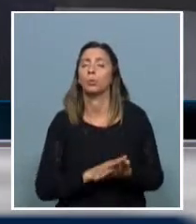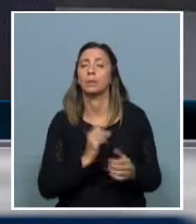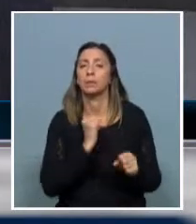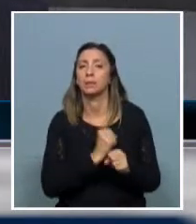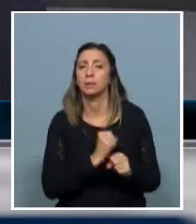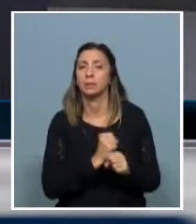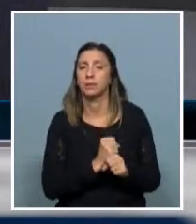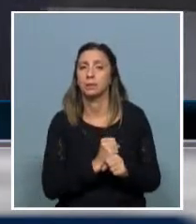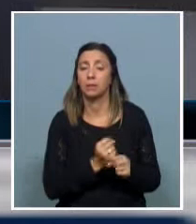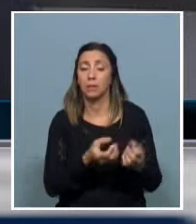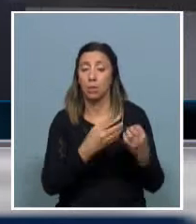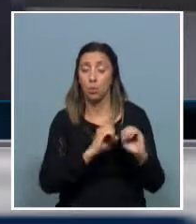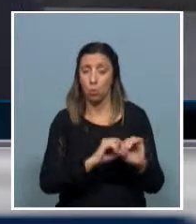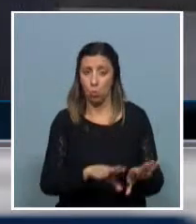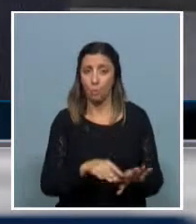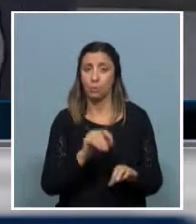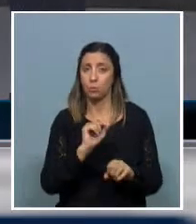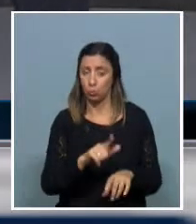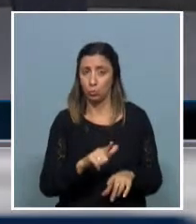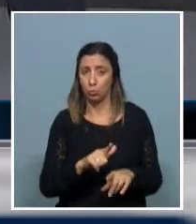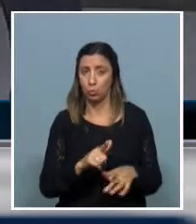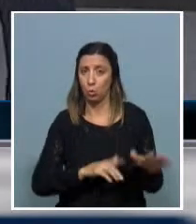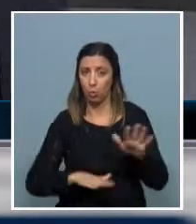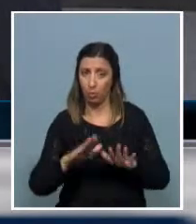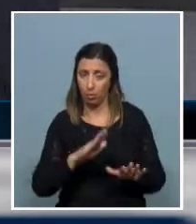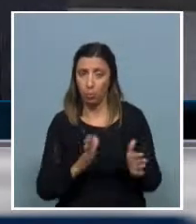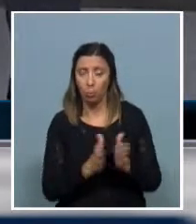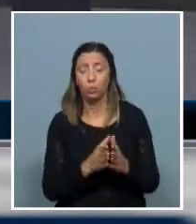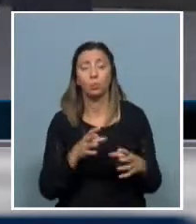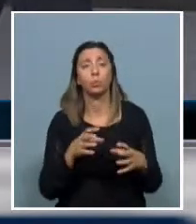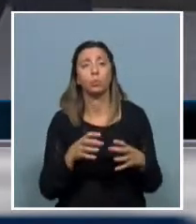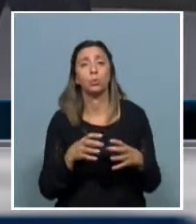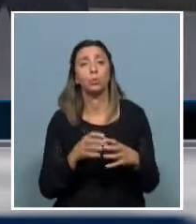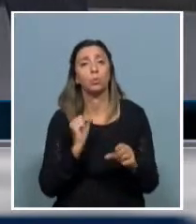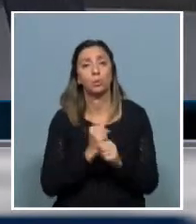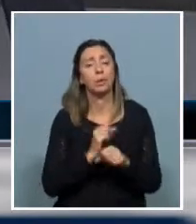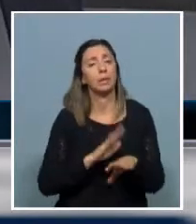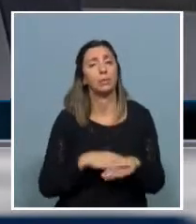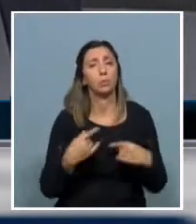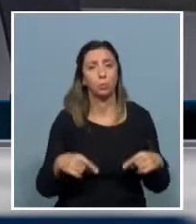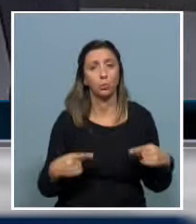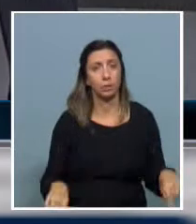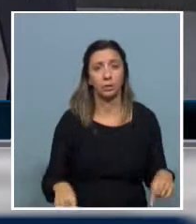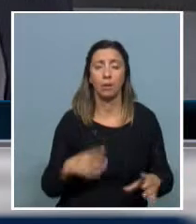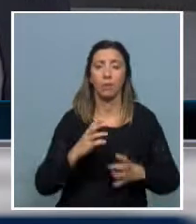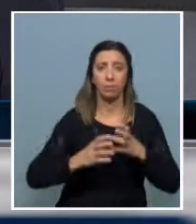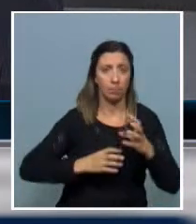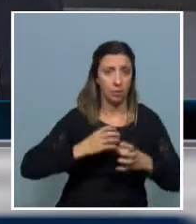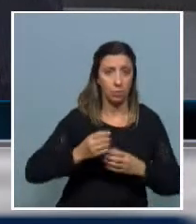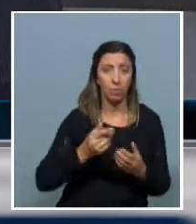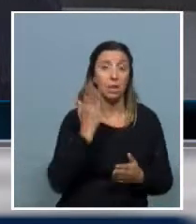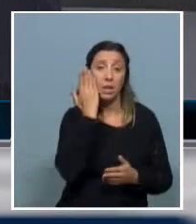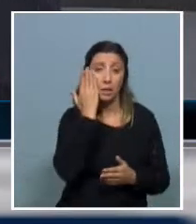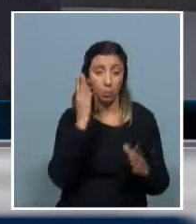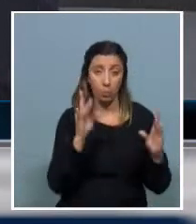que desde el comienzo de la intervención de la Secretaría, usted con su equipo de trabajo tuvo a cargo, ¿no? Se desarrolló una página